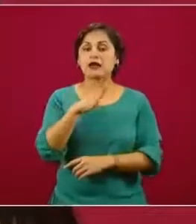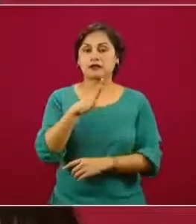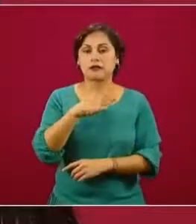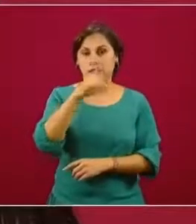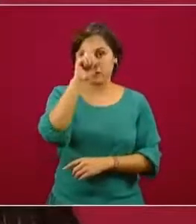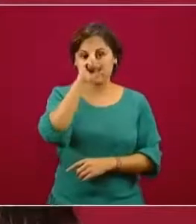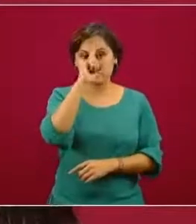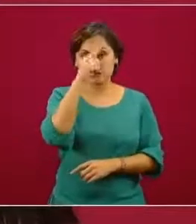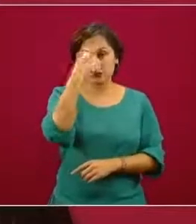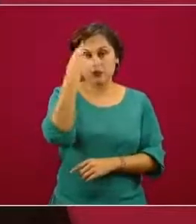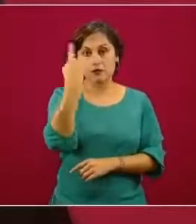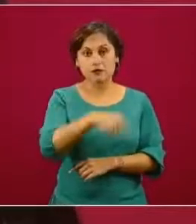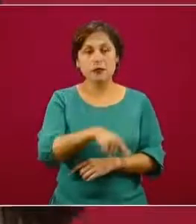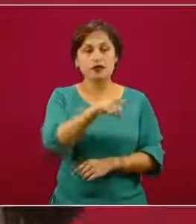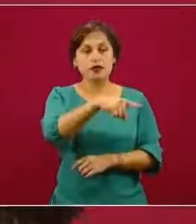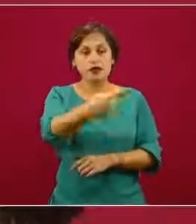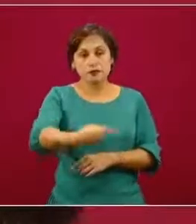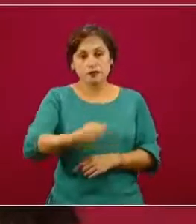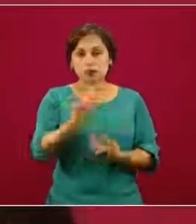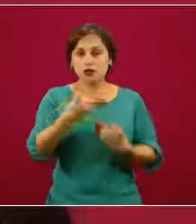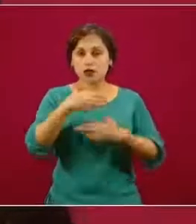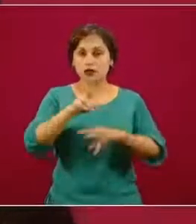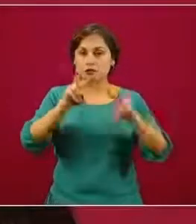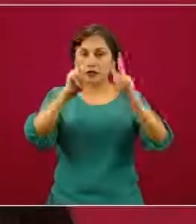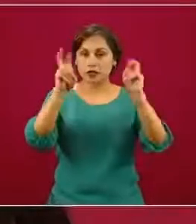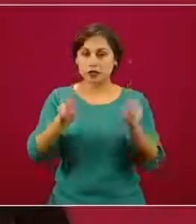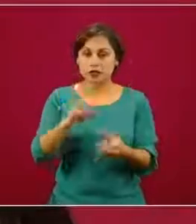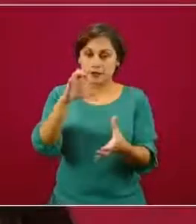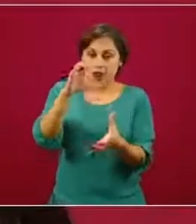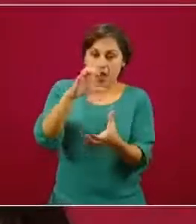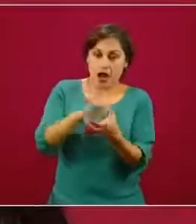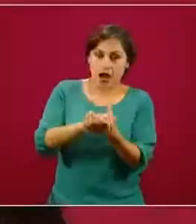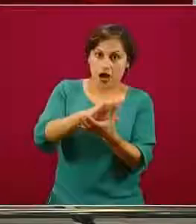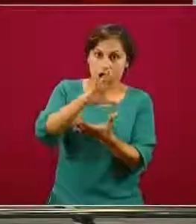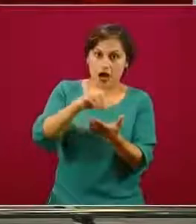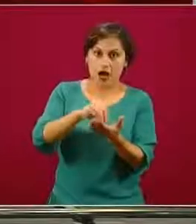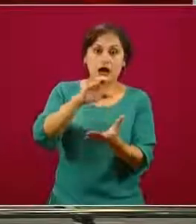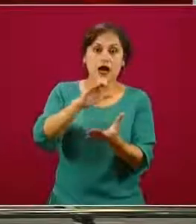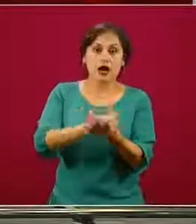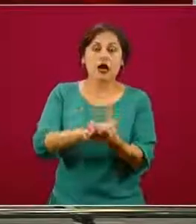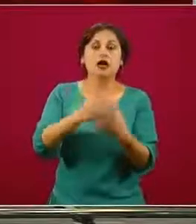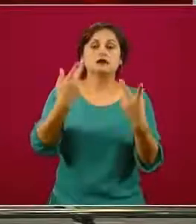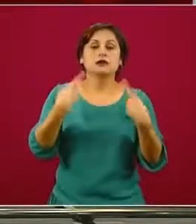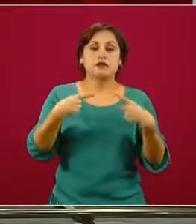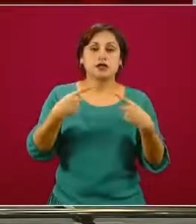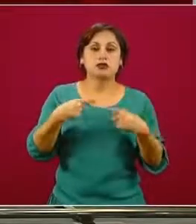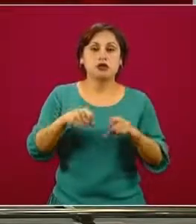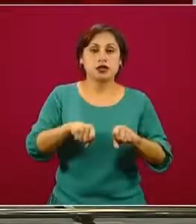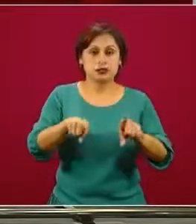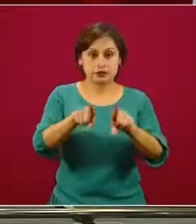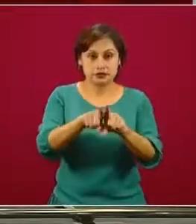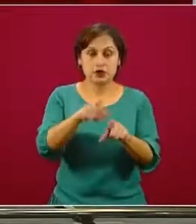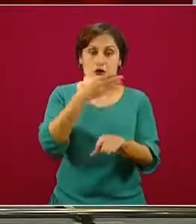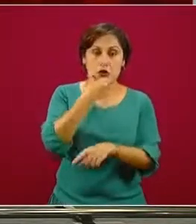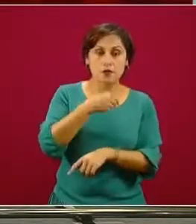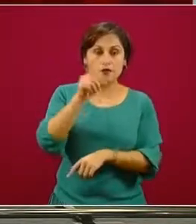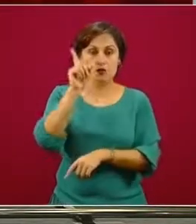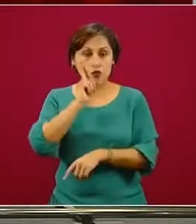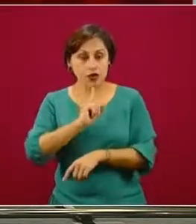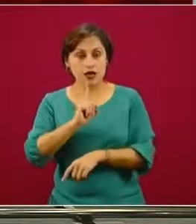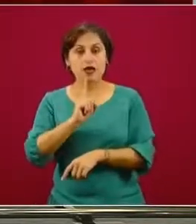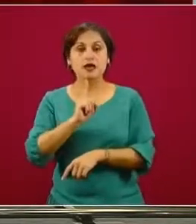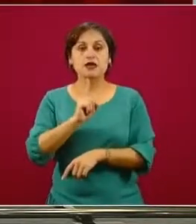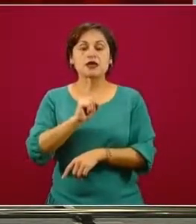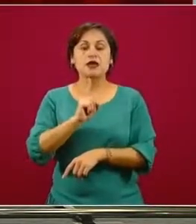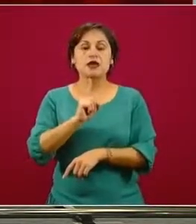respecto al matrimonio entre personas del mismo sexo, creo que es el momento perfecto, como dice el doctor Gatell, justo para ver cuáles son los faltantes, y este